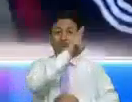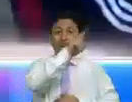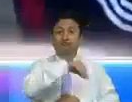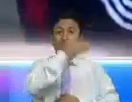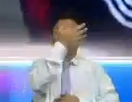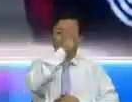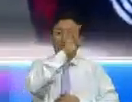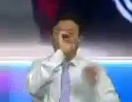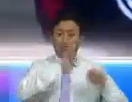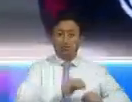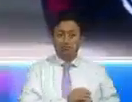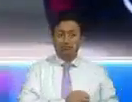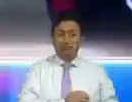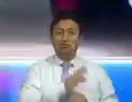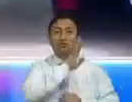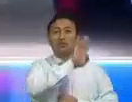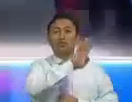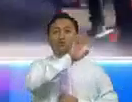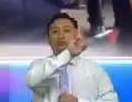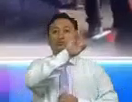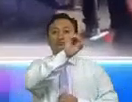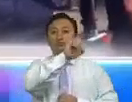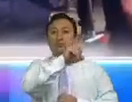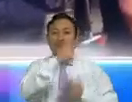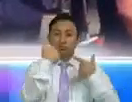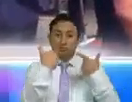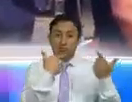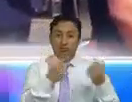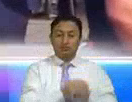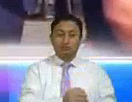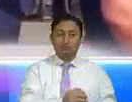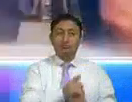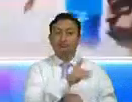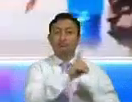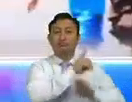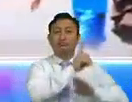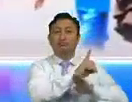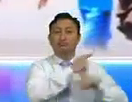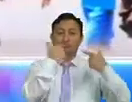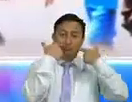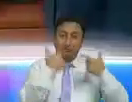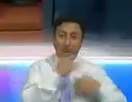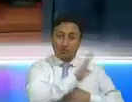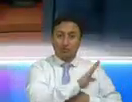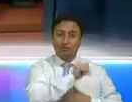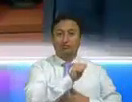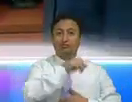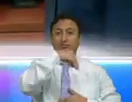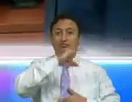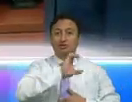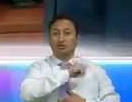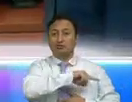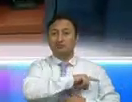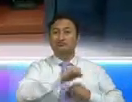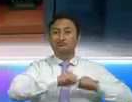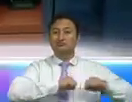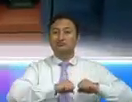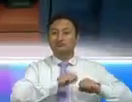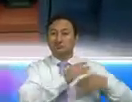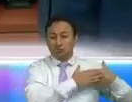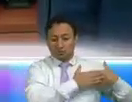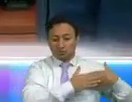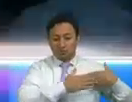se han ejecutado cerca de 470 indica alejandra molina directora de inspección de la institución para quien el trabajo que se ha venido